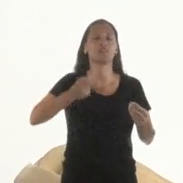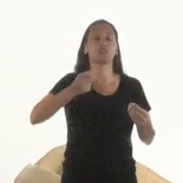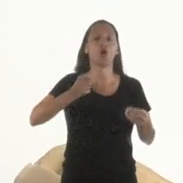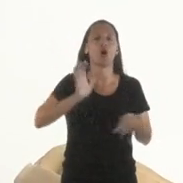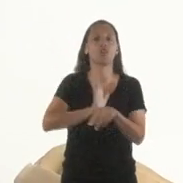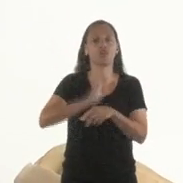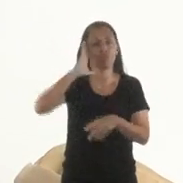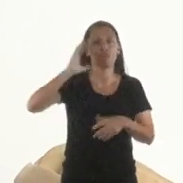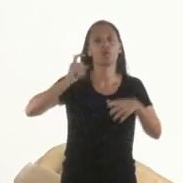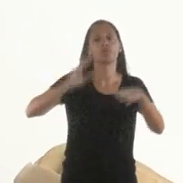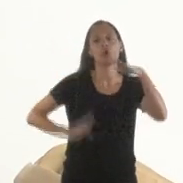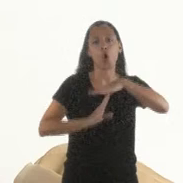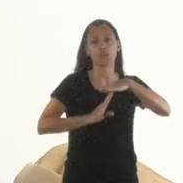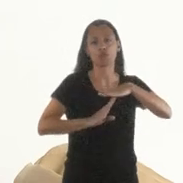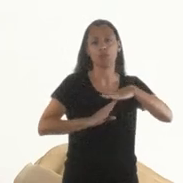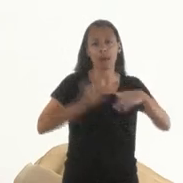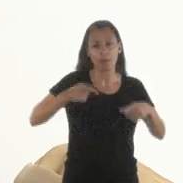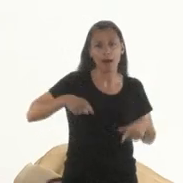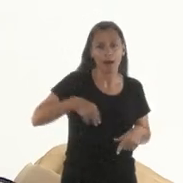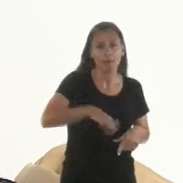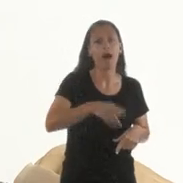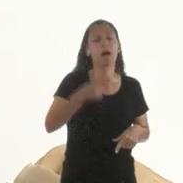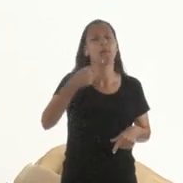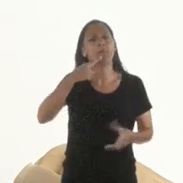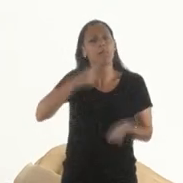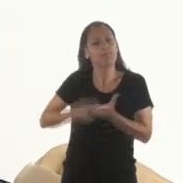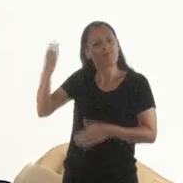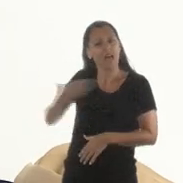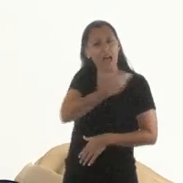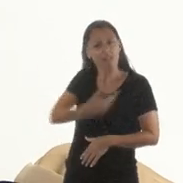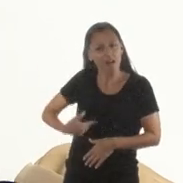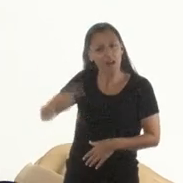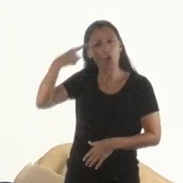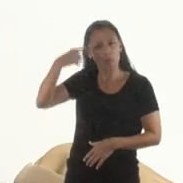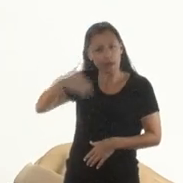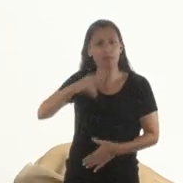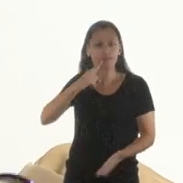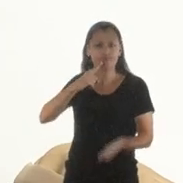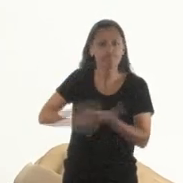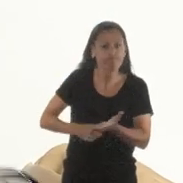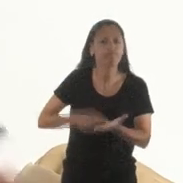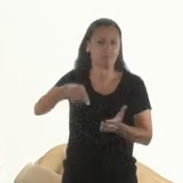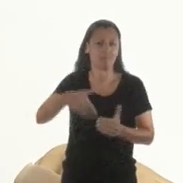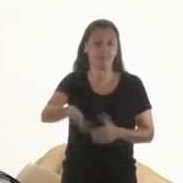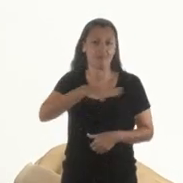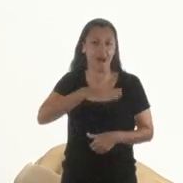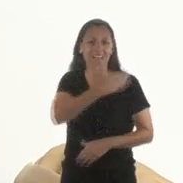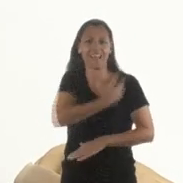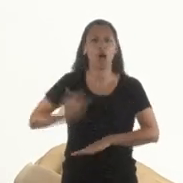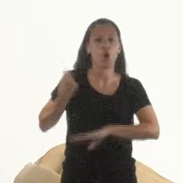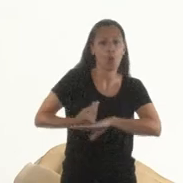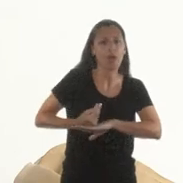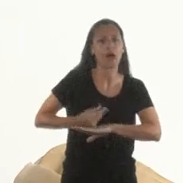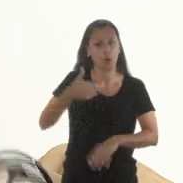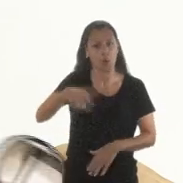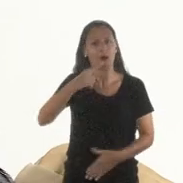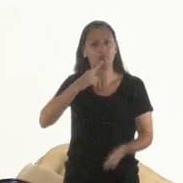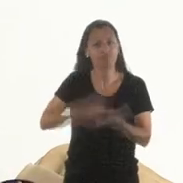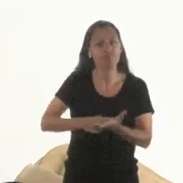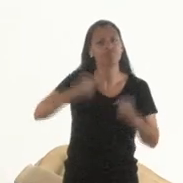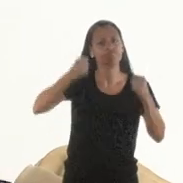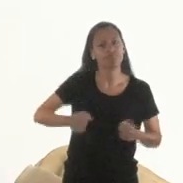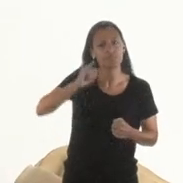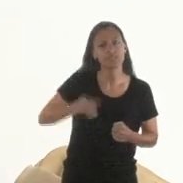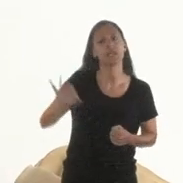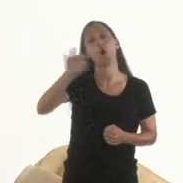presidente tiene pensado sacar por decreto, gobernar por decreto en lo que le queda de mandato? Y en ese marco, entre